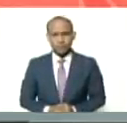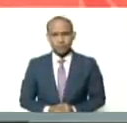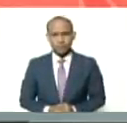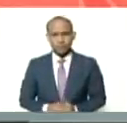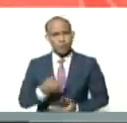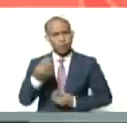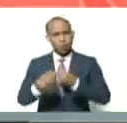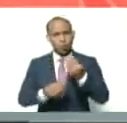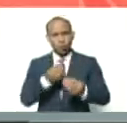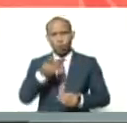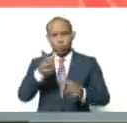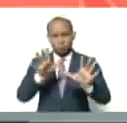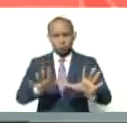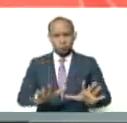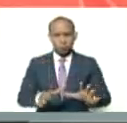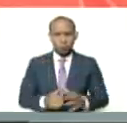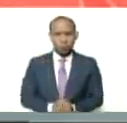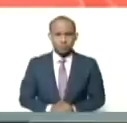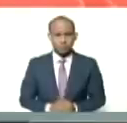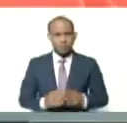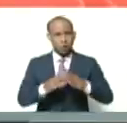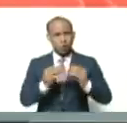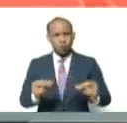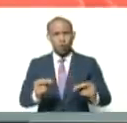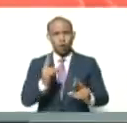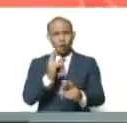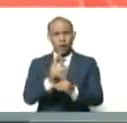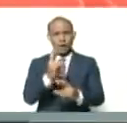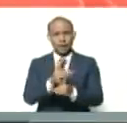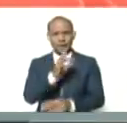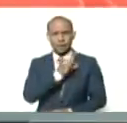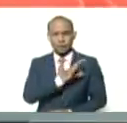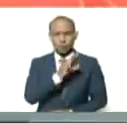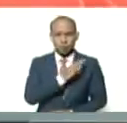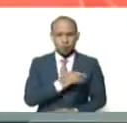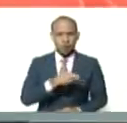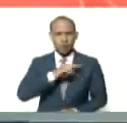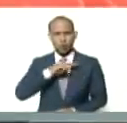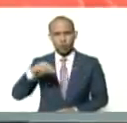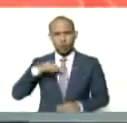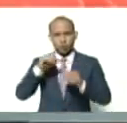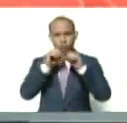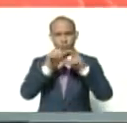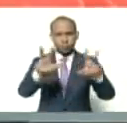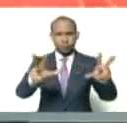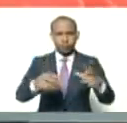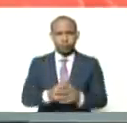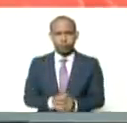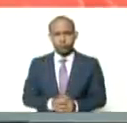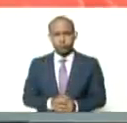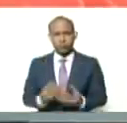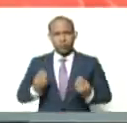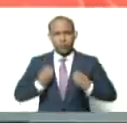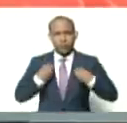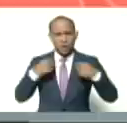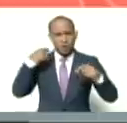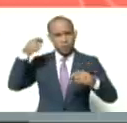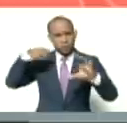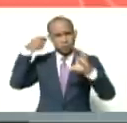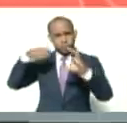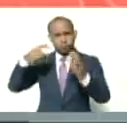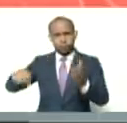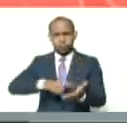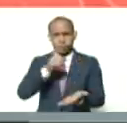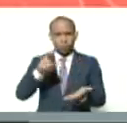como debe ser, en todas las redes sociales. Estamos transmitiendo en vivo por Facebook Live,